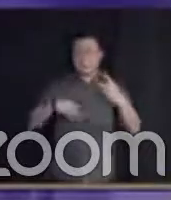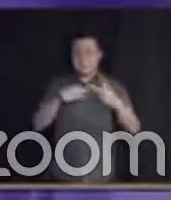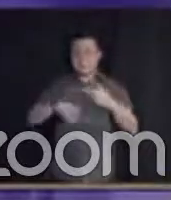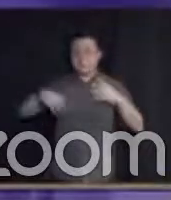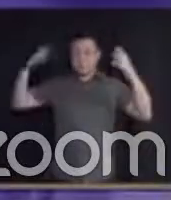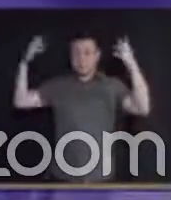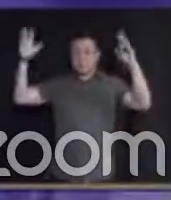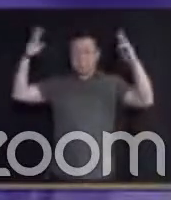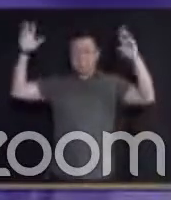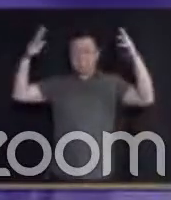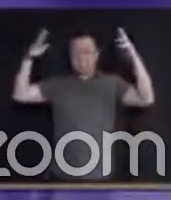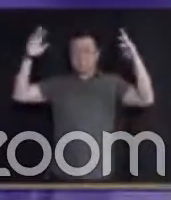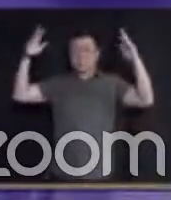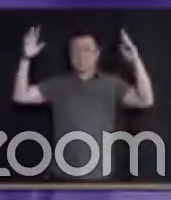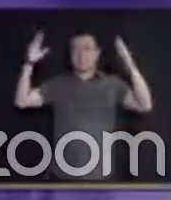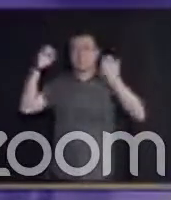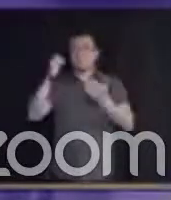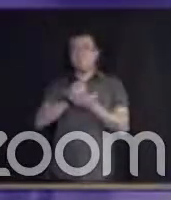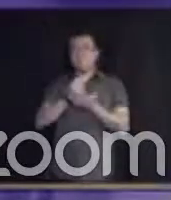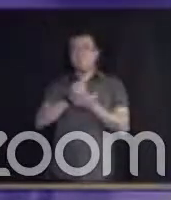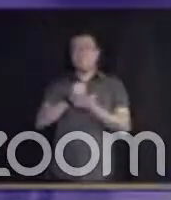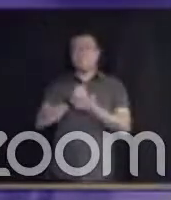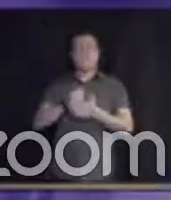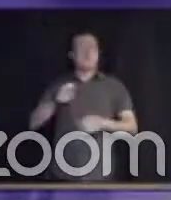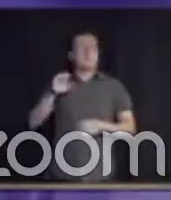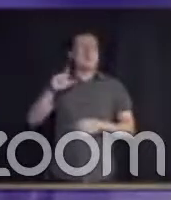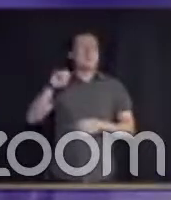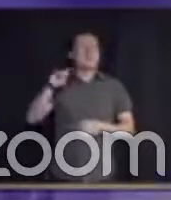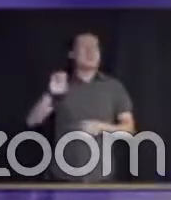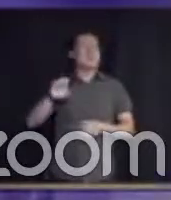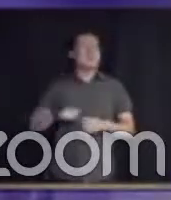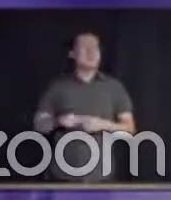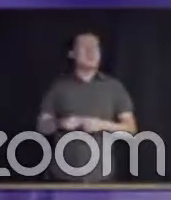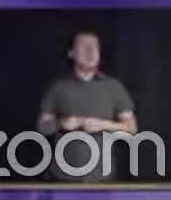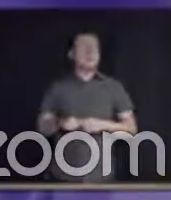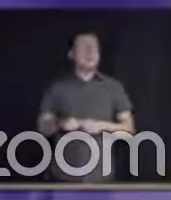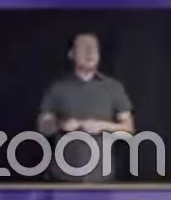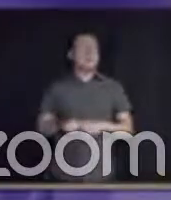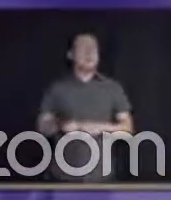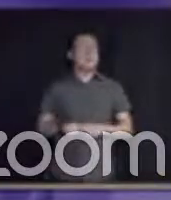Bravo. ¡Felicidades! ¡Fuerte el aplauso!